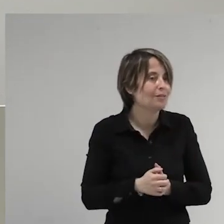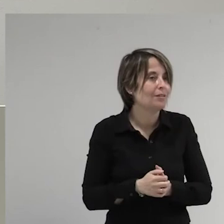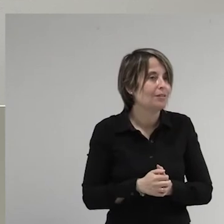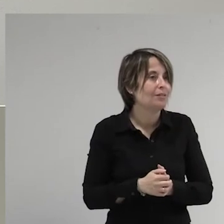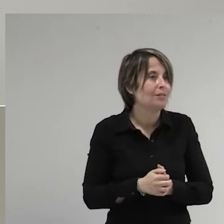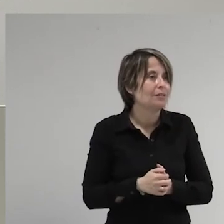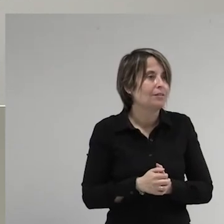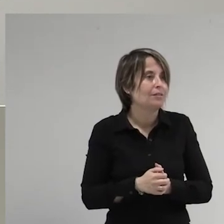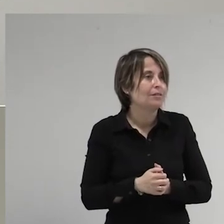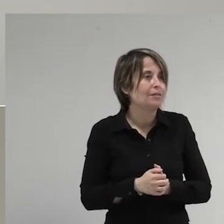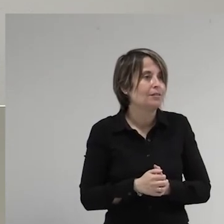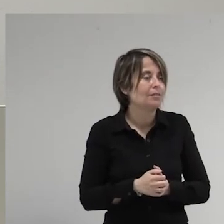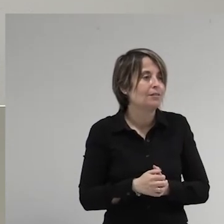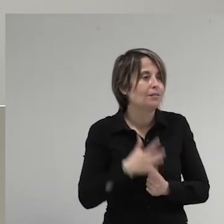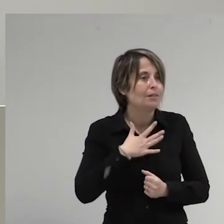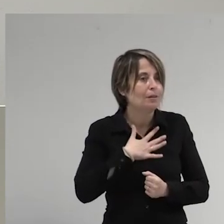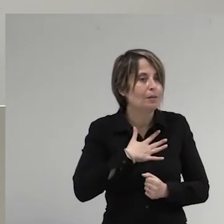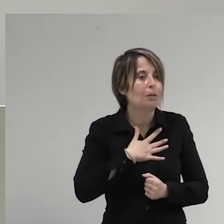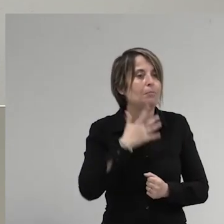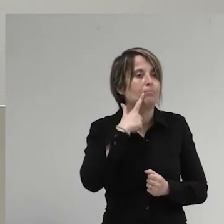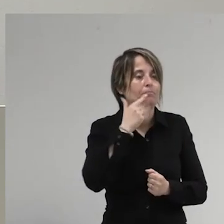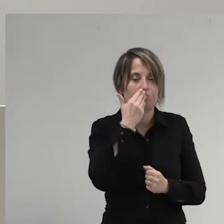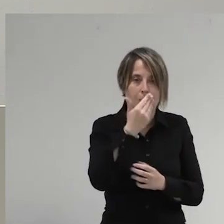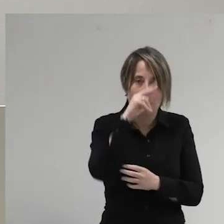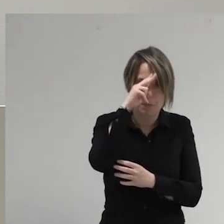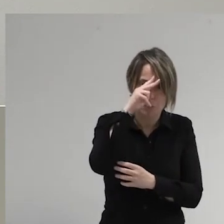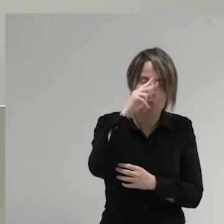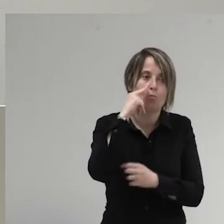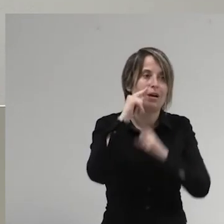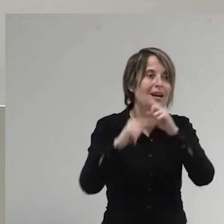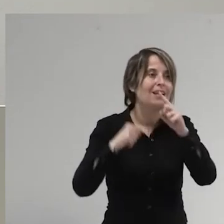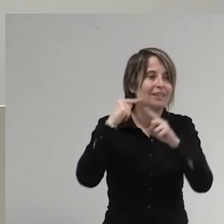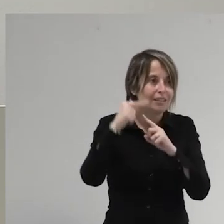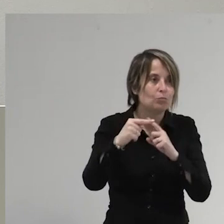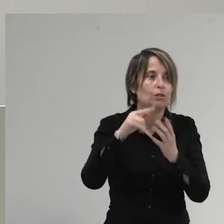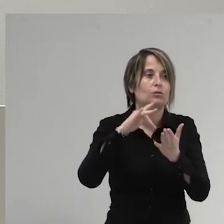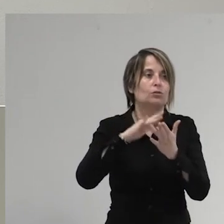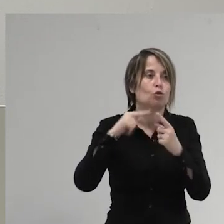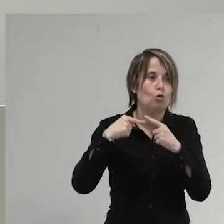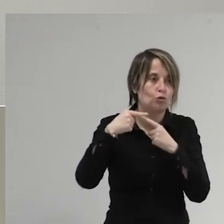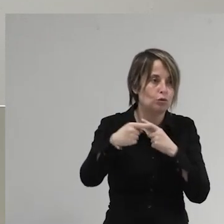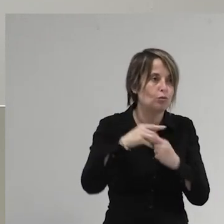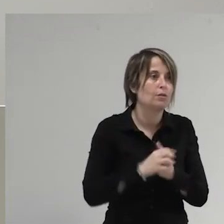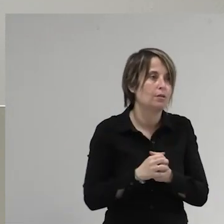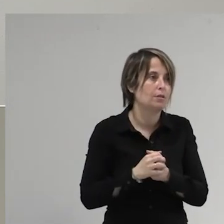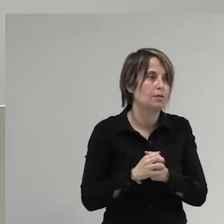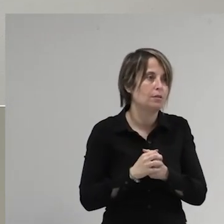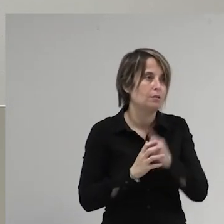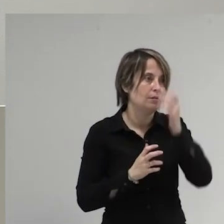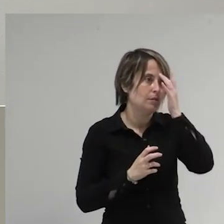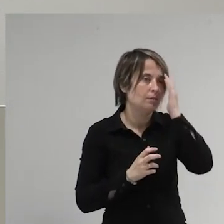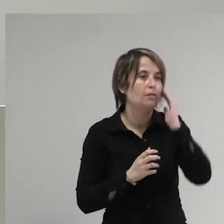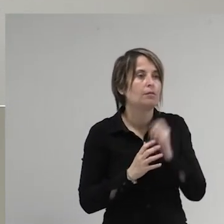me parece que a mí por lo menos me preocupa la factura que vamos a tomar. La factura.